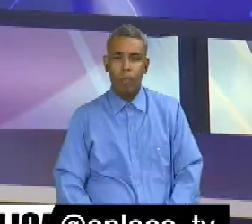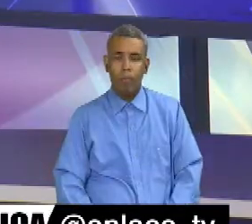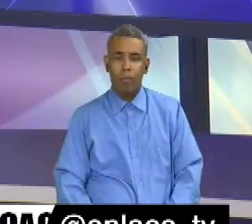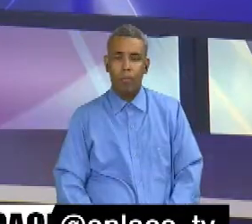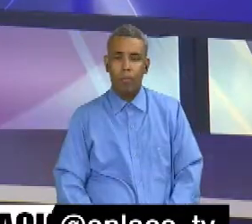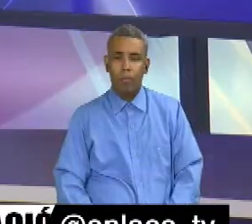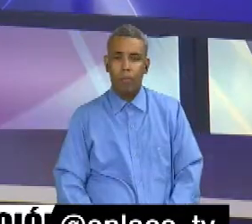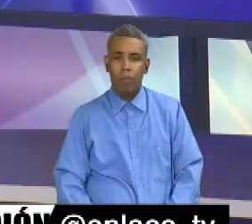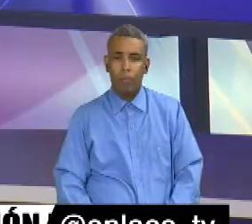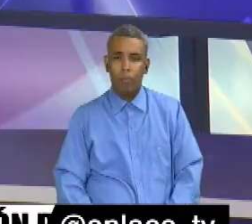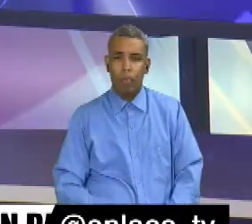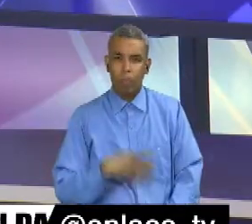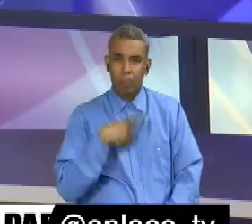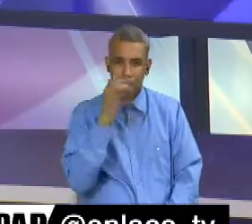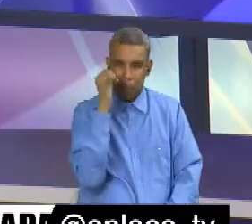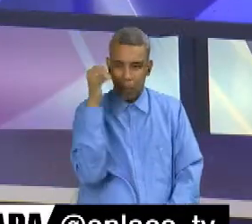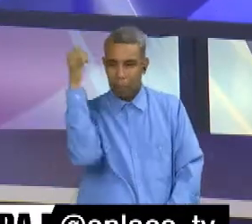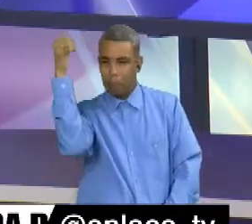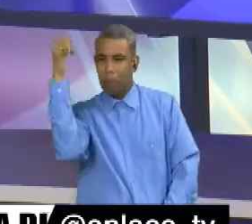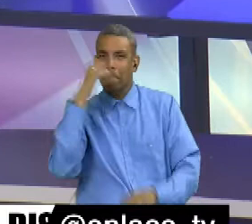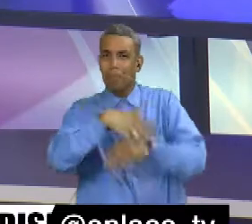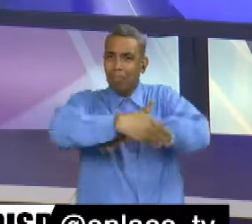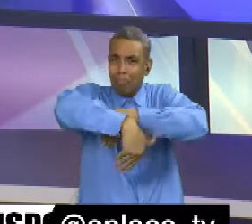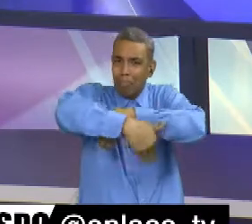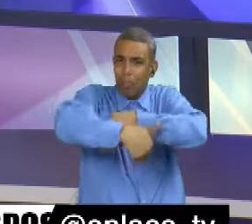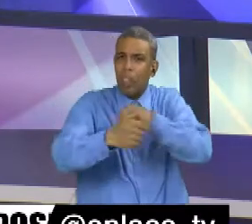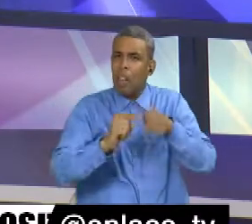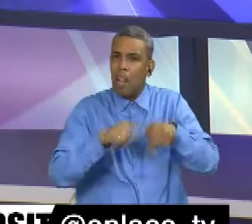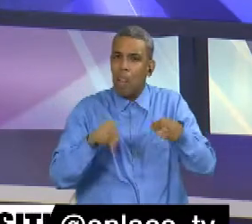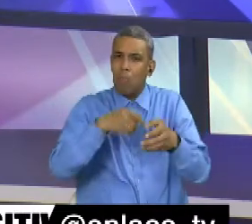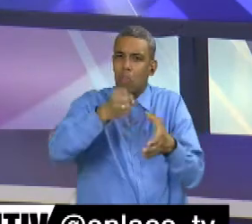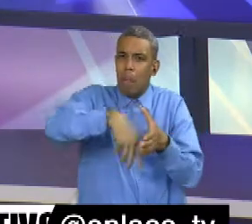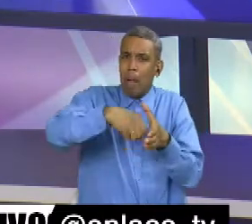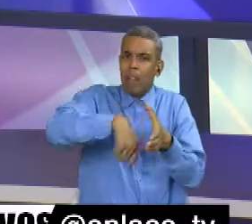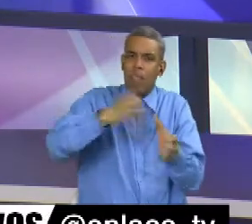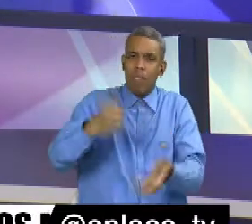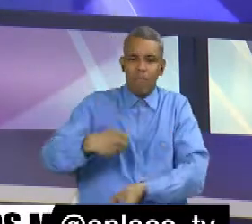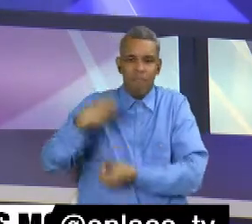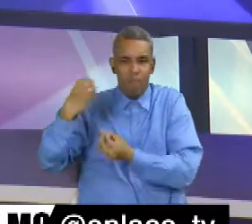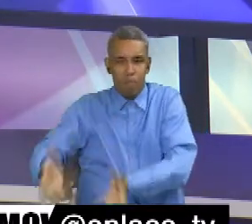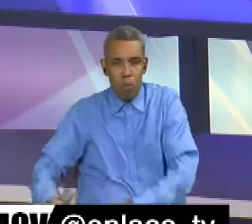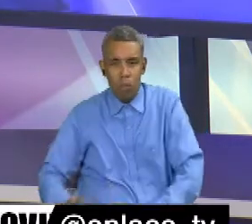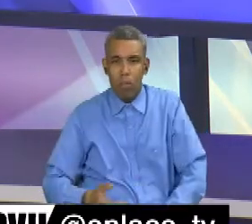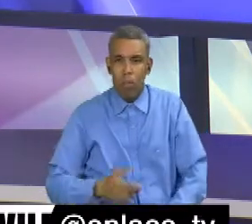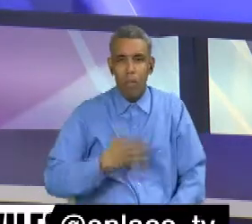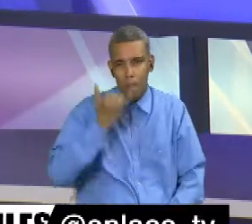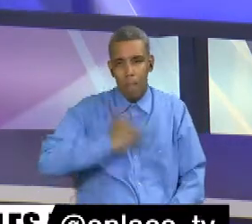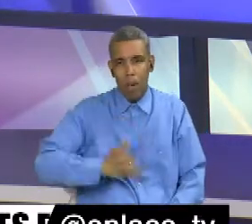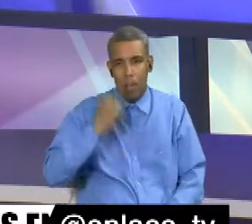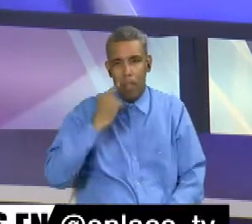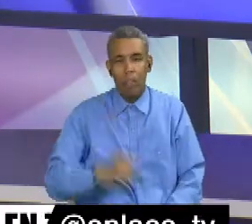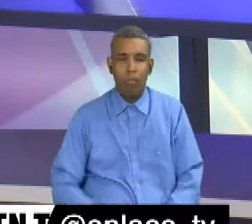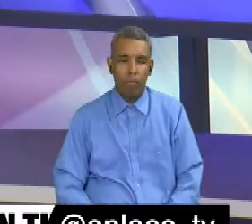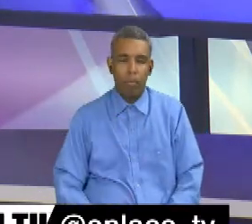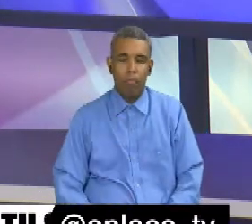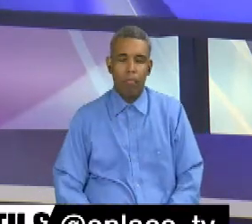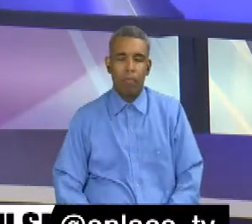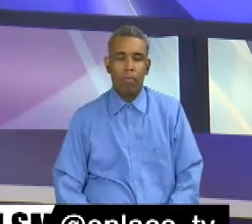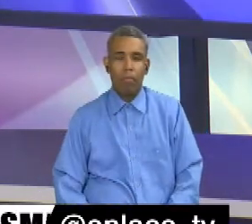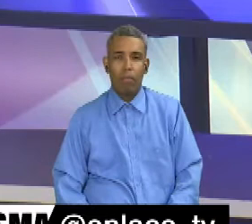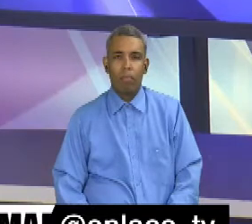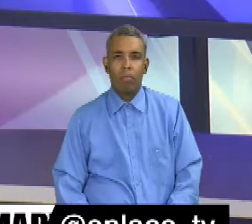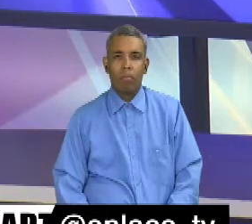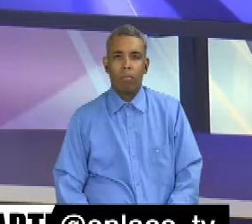quedaron grabadas las imágenes en las que quedan al descubierto quienes actúan como rufinos arrojando sus basuras en el separador de la carrera 24 del barrio El